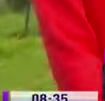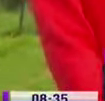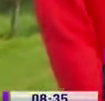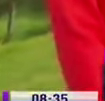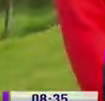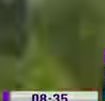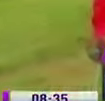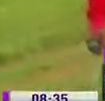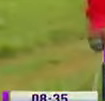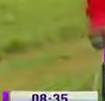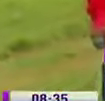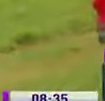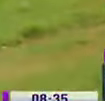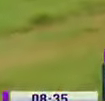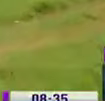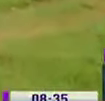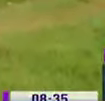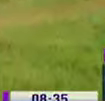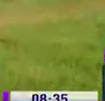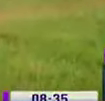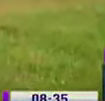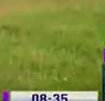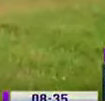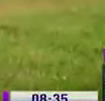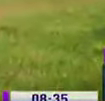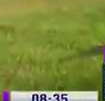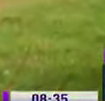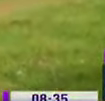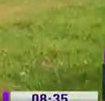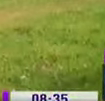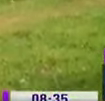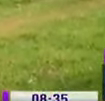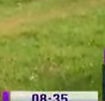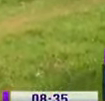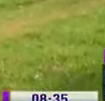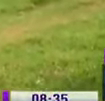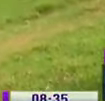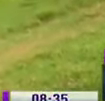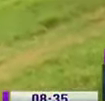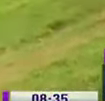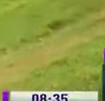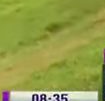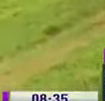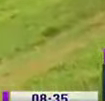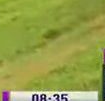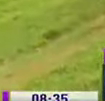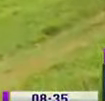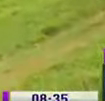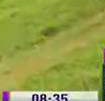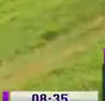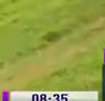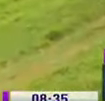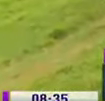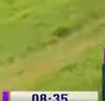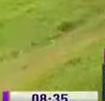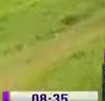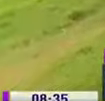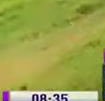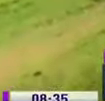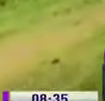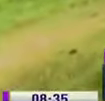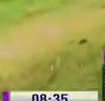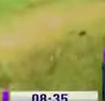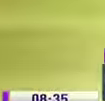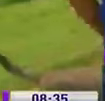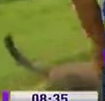No sé, papá. ¿Y cómo se llama? Scar. ¿Ah? ¿Se llamará? Sí. Usted dijo, vaya, vaya, vaya. Una bailarita, una bailarita.